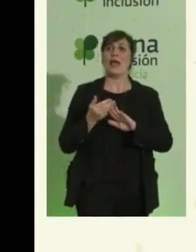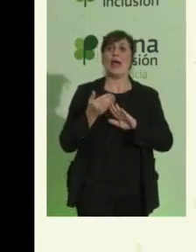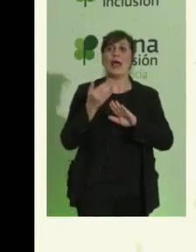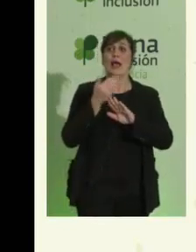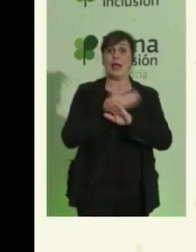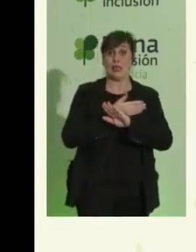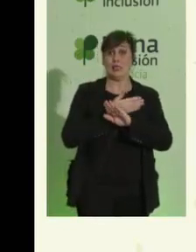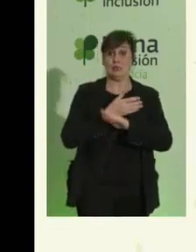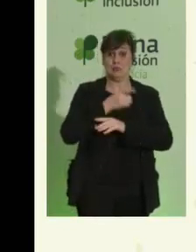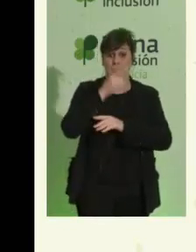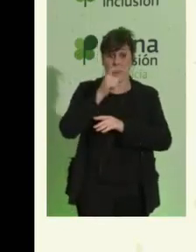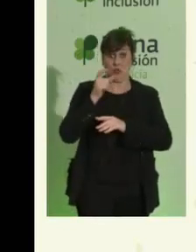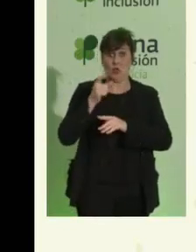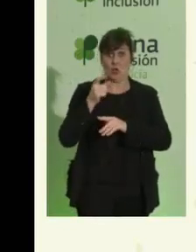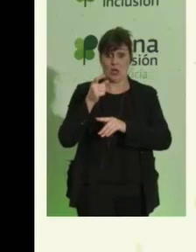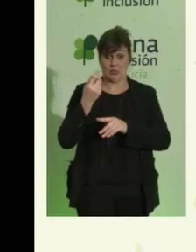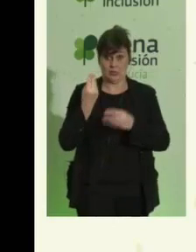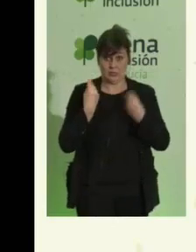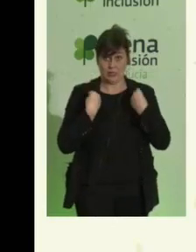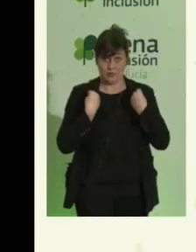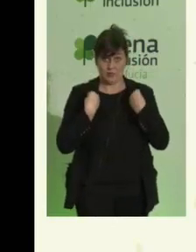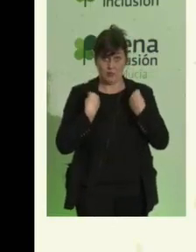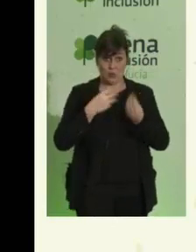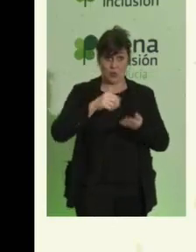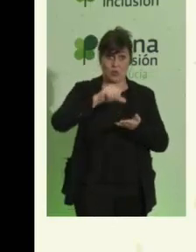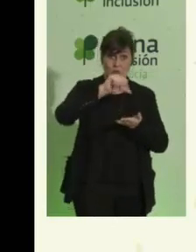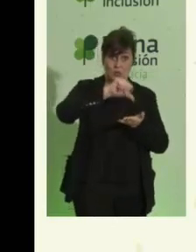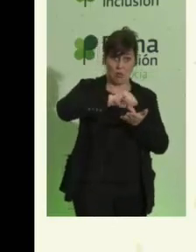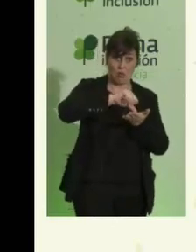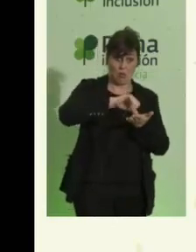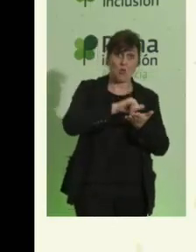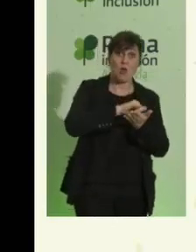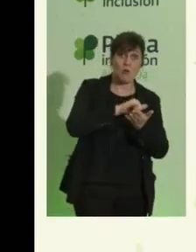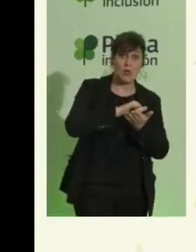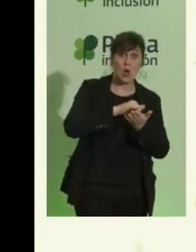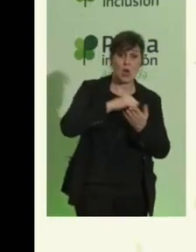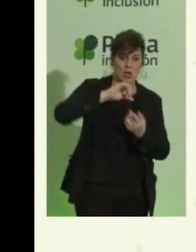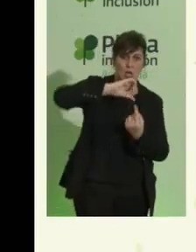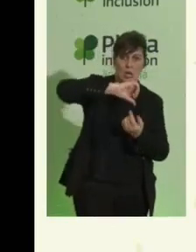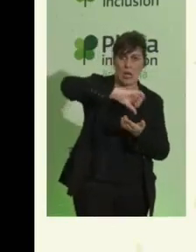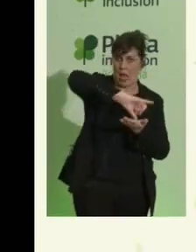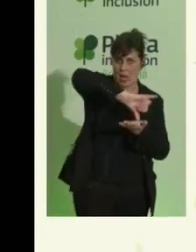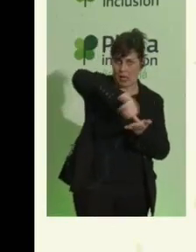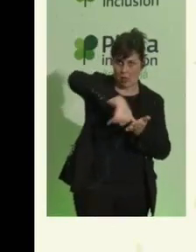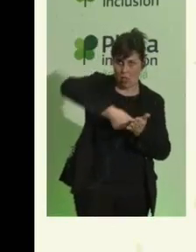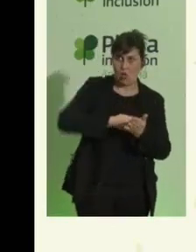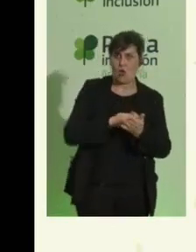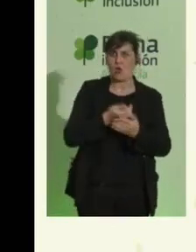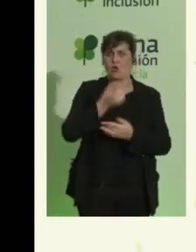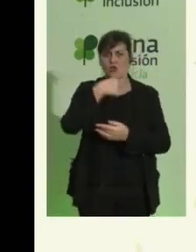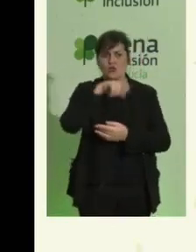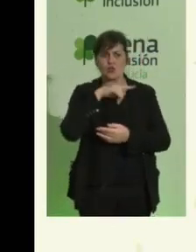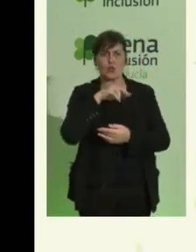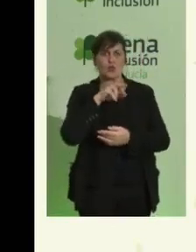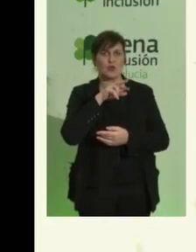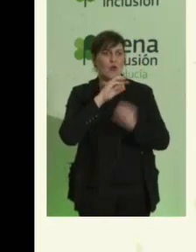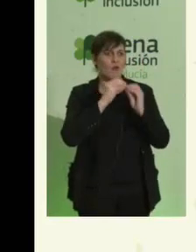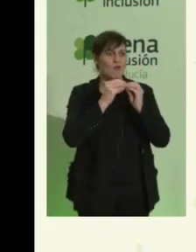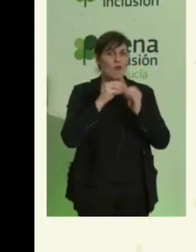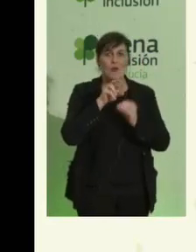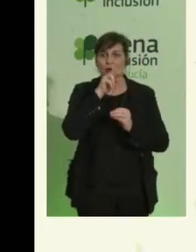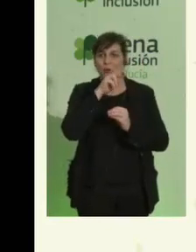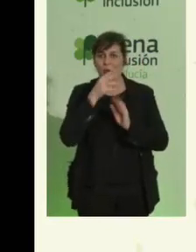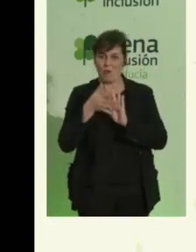Los que vivimos en la ciudad, cerca en Nueva York y en los alrededores, tendemos a hablar muy rápido, pero así que voy a